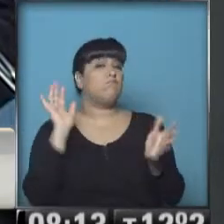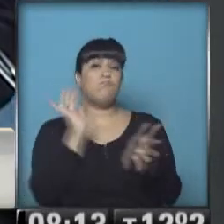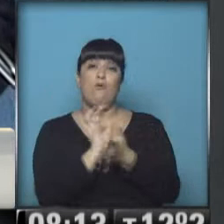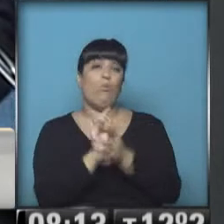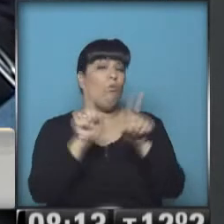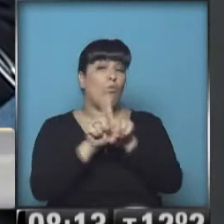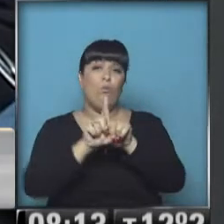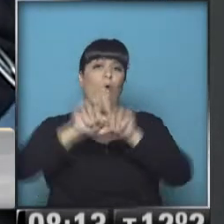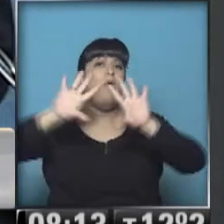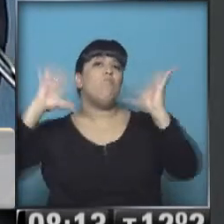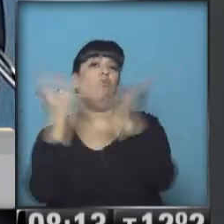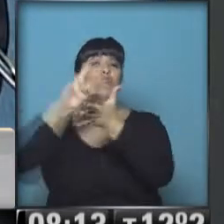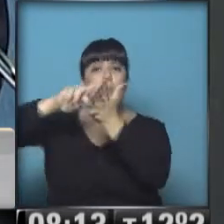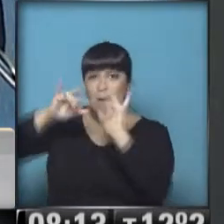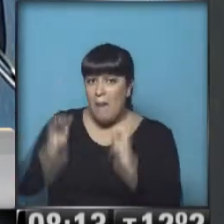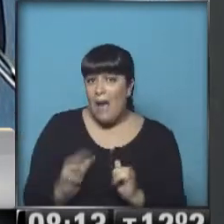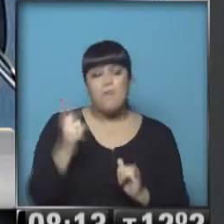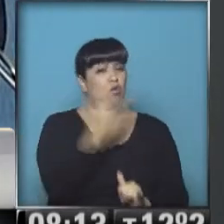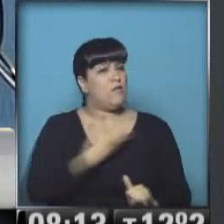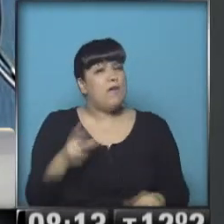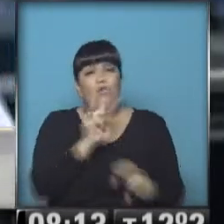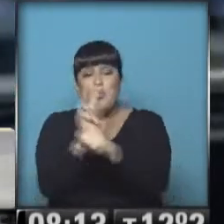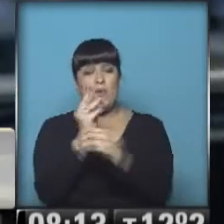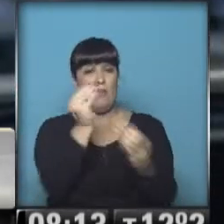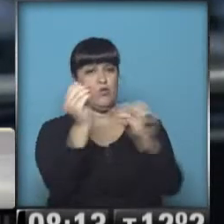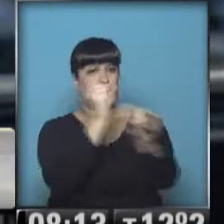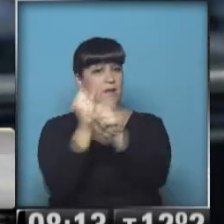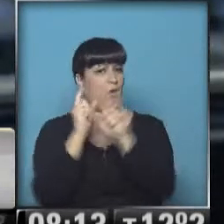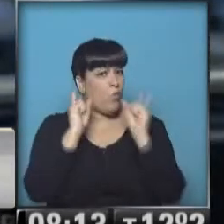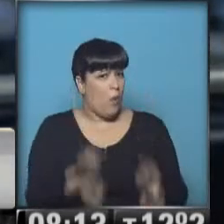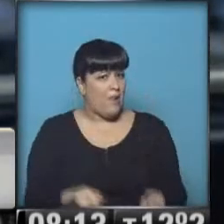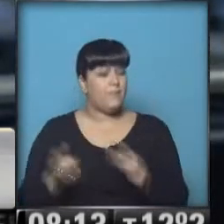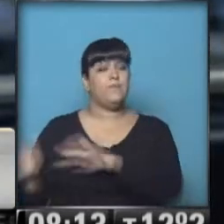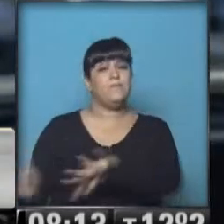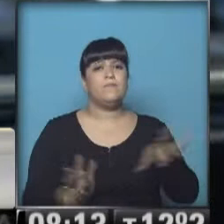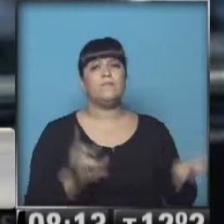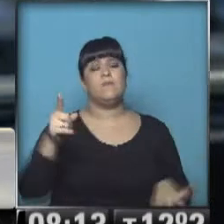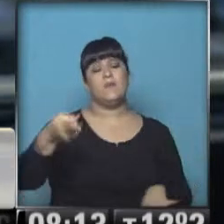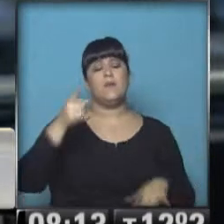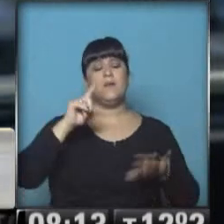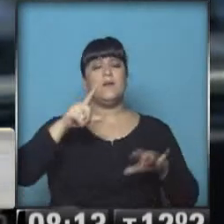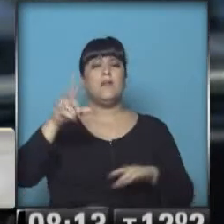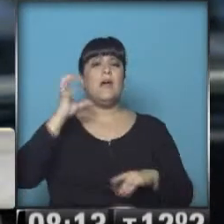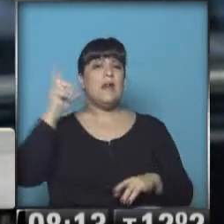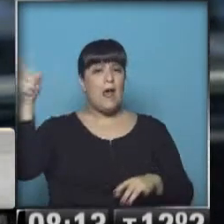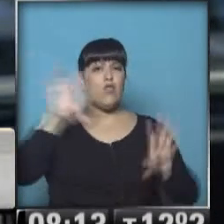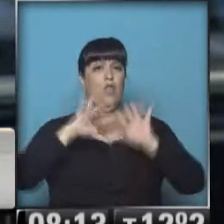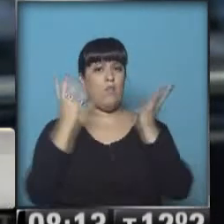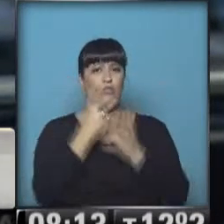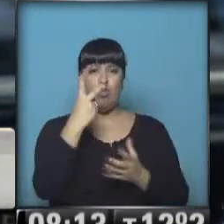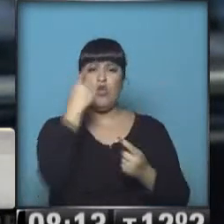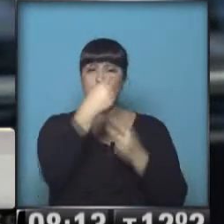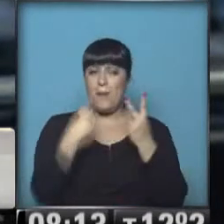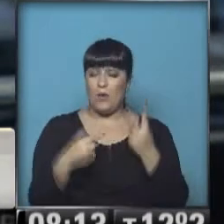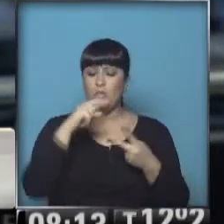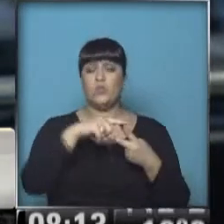del contexto macroeconómico internacional ministro buen día tengo cola berardino de radio del mundo dos consultas por un lado conocer